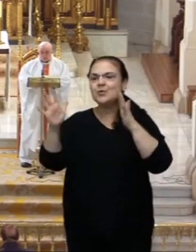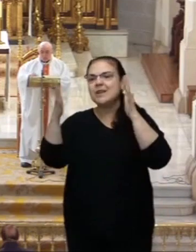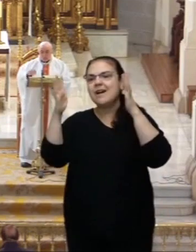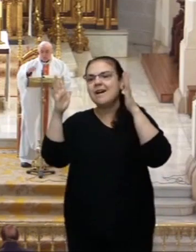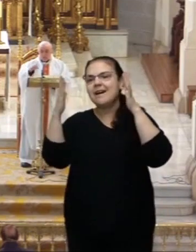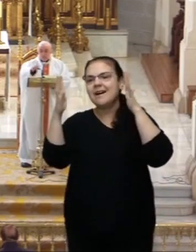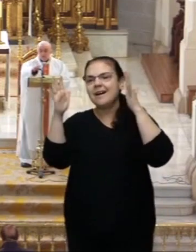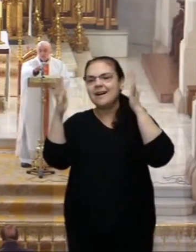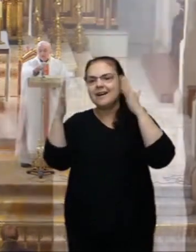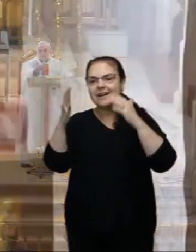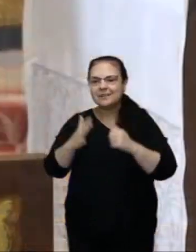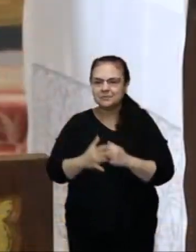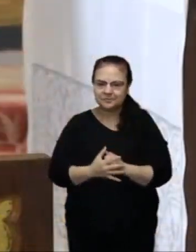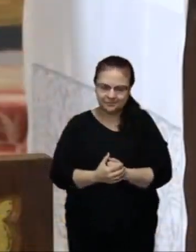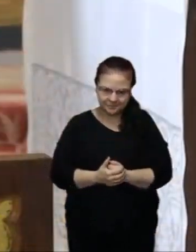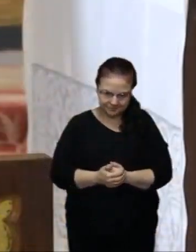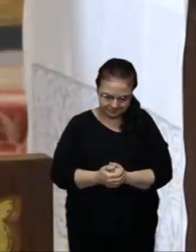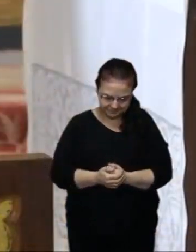aleluya.